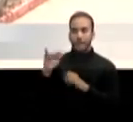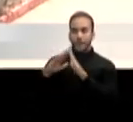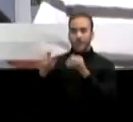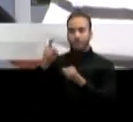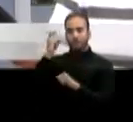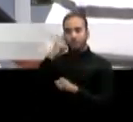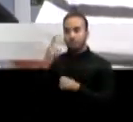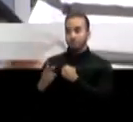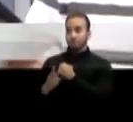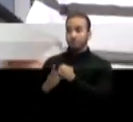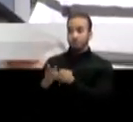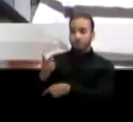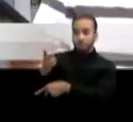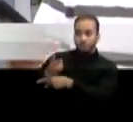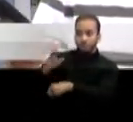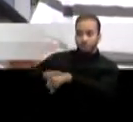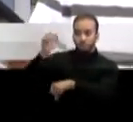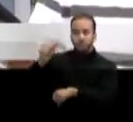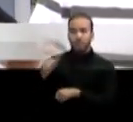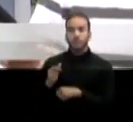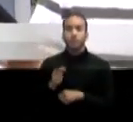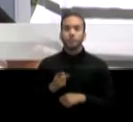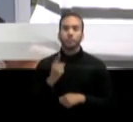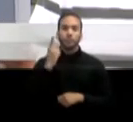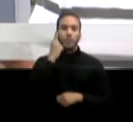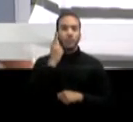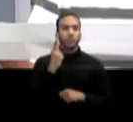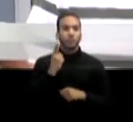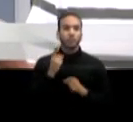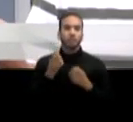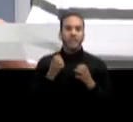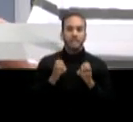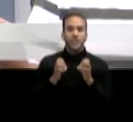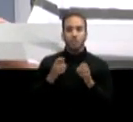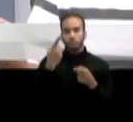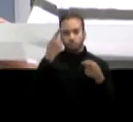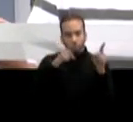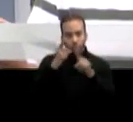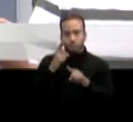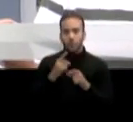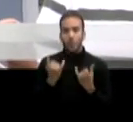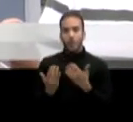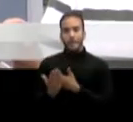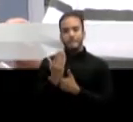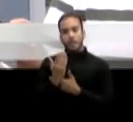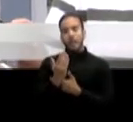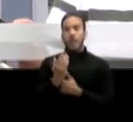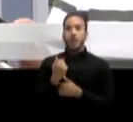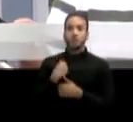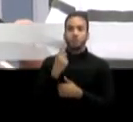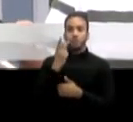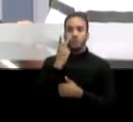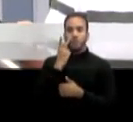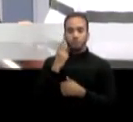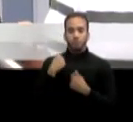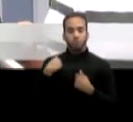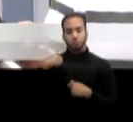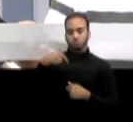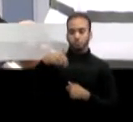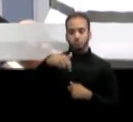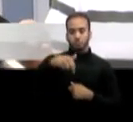excepción. Bueno, yo creo que se deben redoblar los esfuerzos. Esta mañana yo pasé y vi a unos empleados también usando la